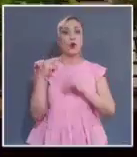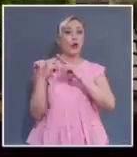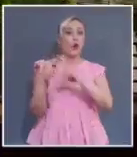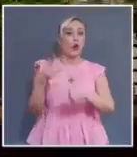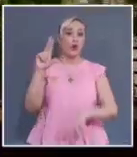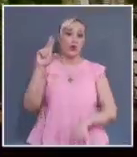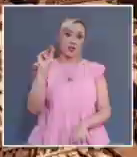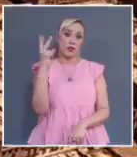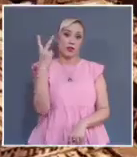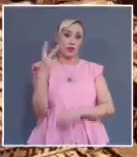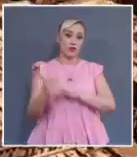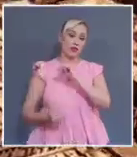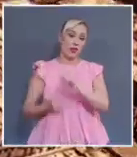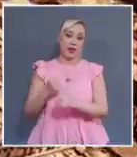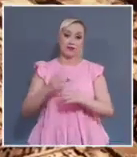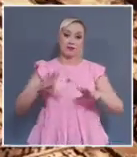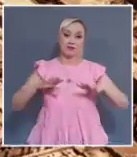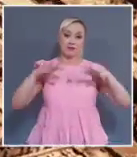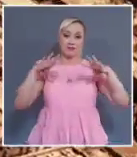existencia.